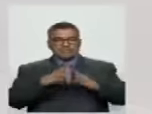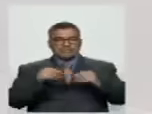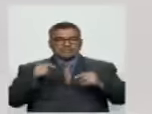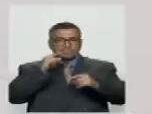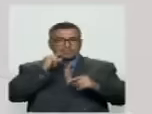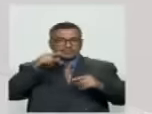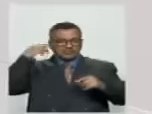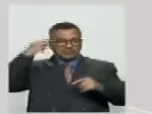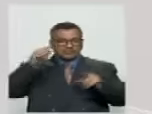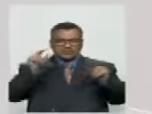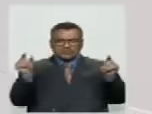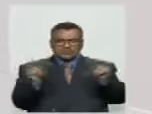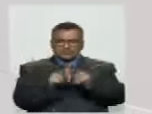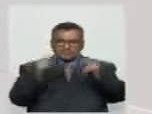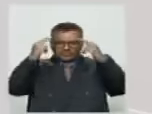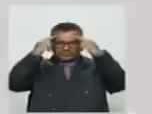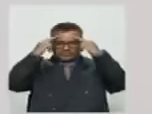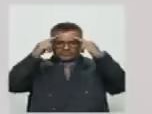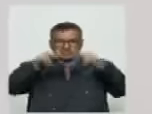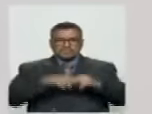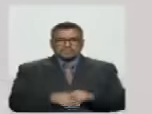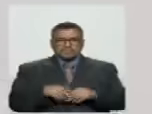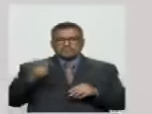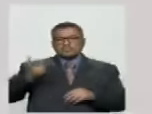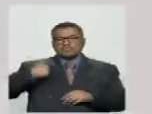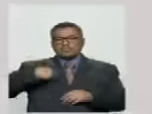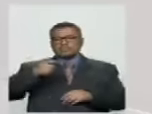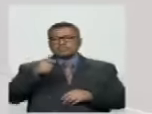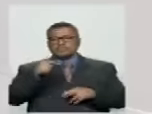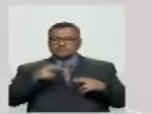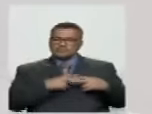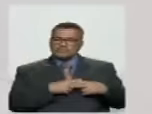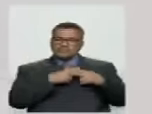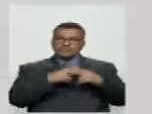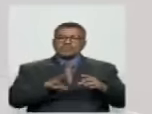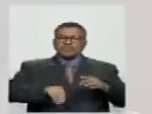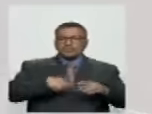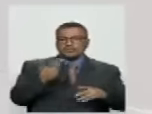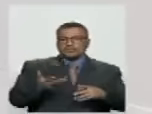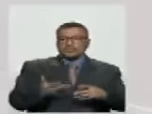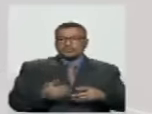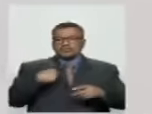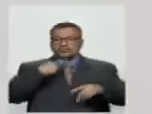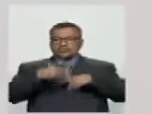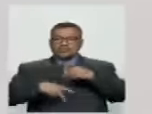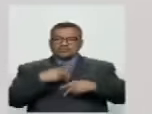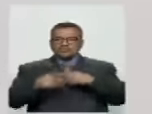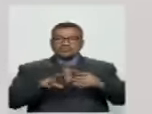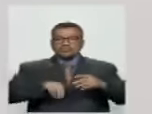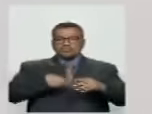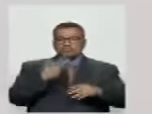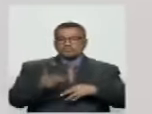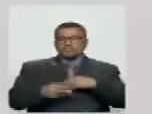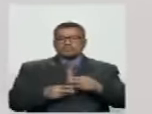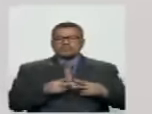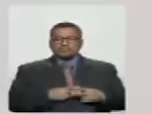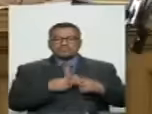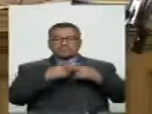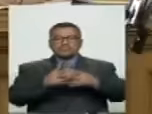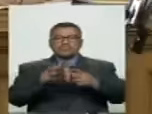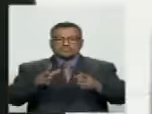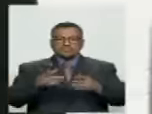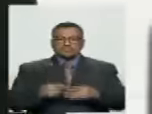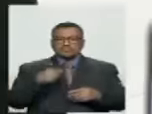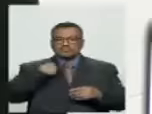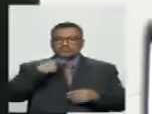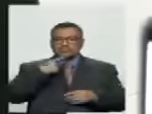un lóbulo frontal más pequeño para tener menos voluntad, menos capacidad de volición, menos capacidad de voluntad. No